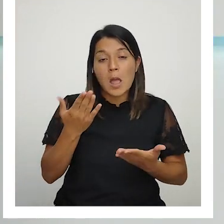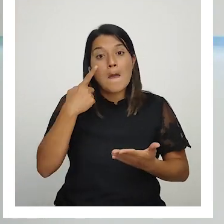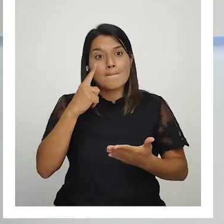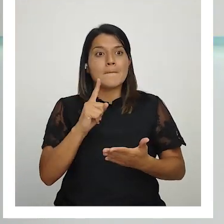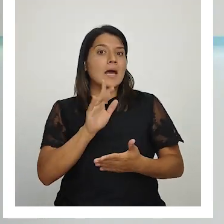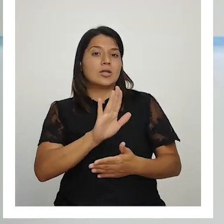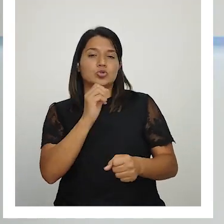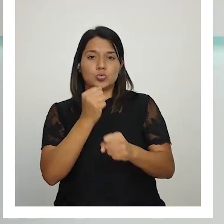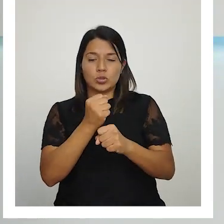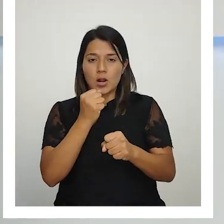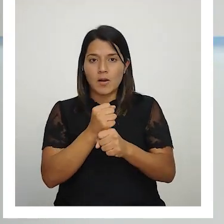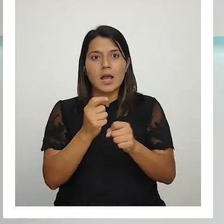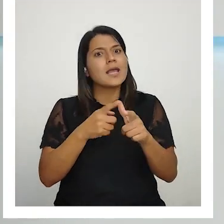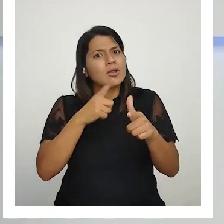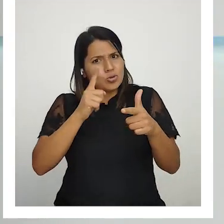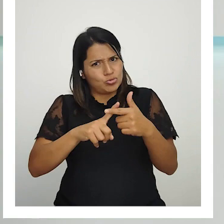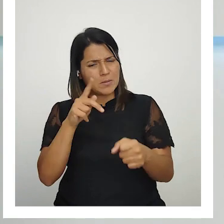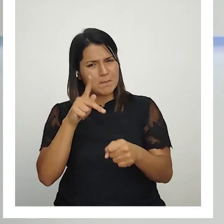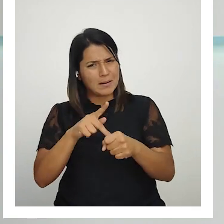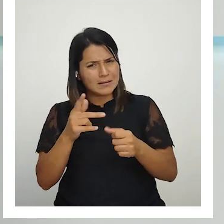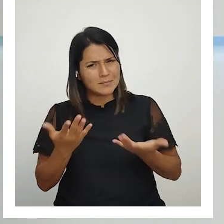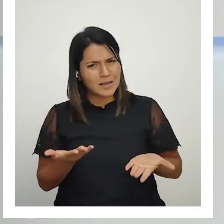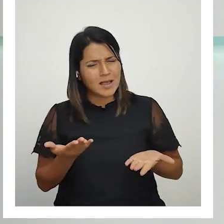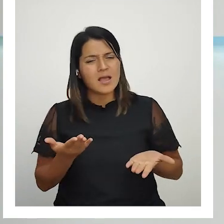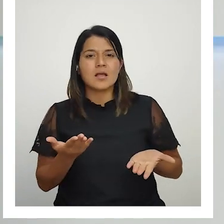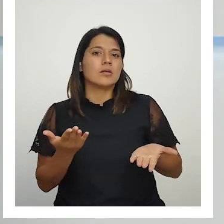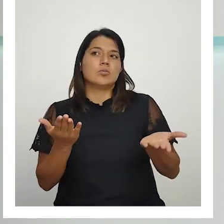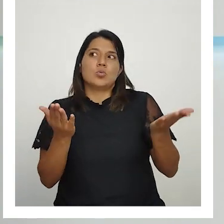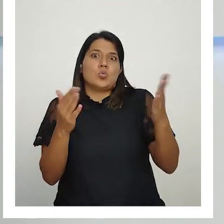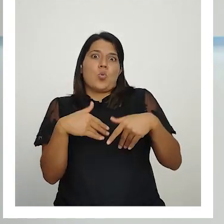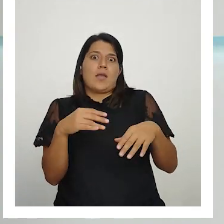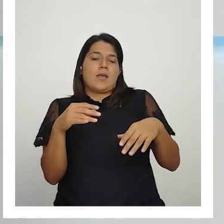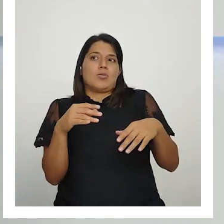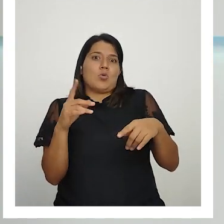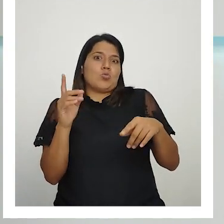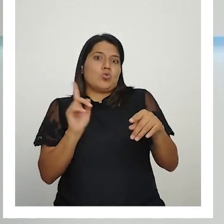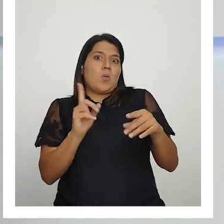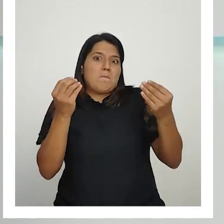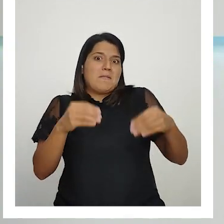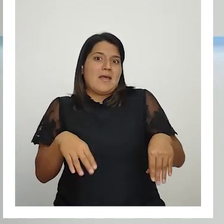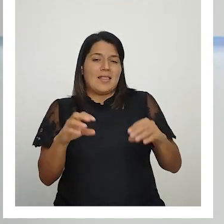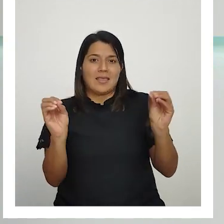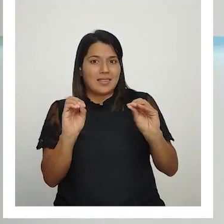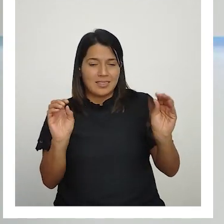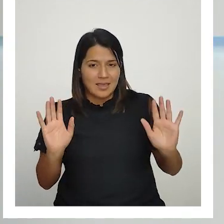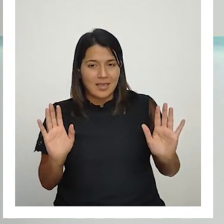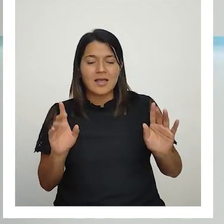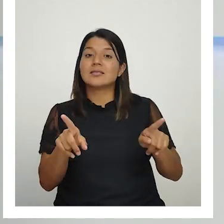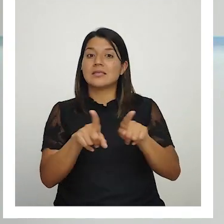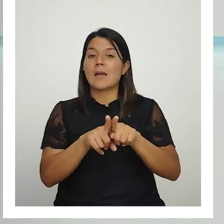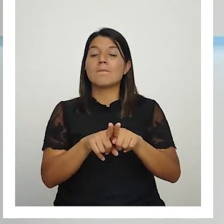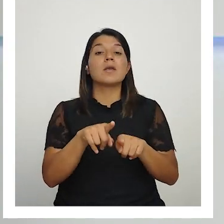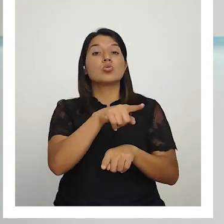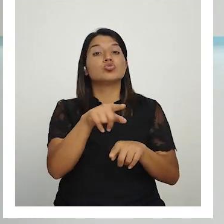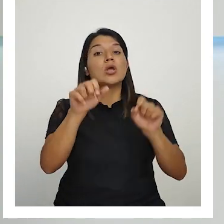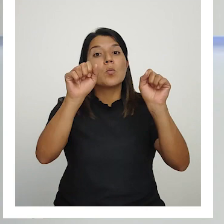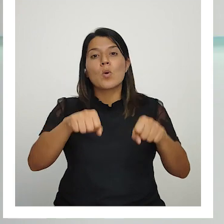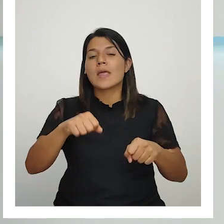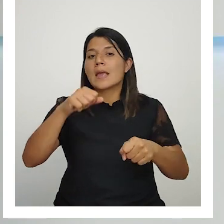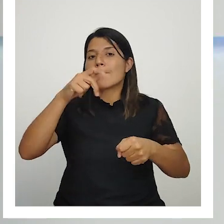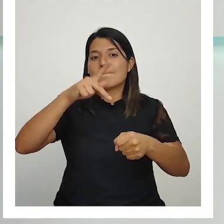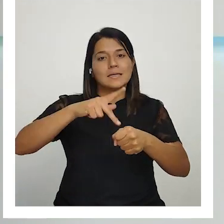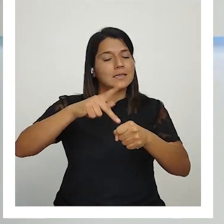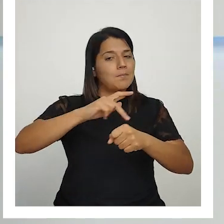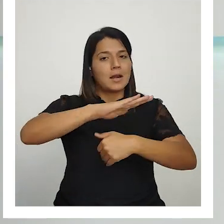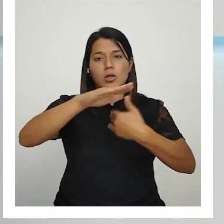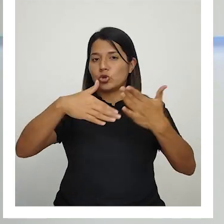para el trabajo que están realizando, apliquen. No tienen absolutamente nada que perder. También hago la salvedad de que pueden aplicar todos los